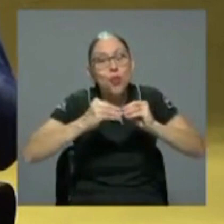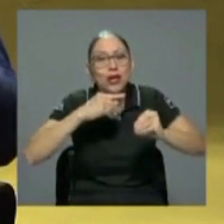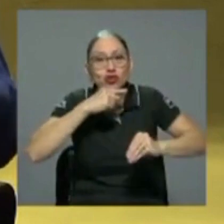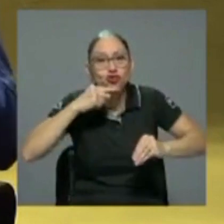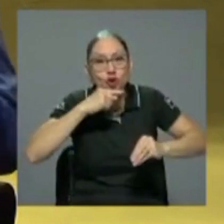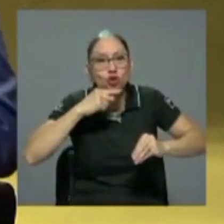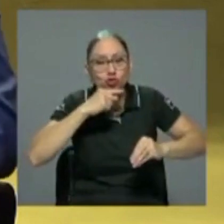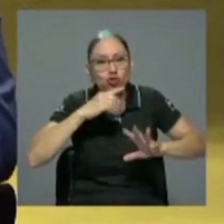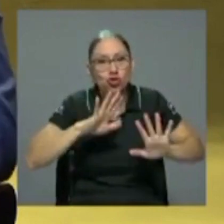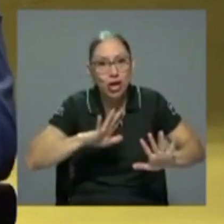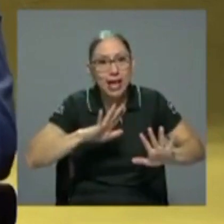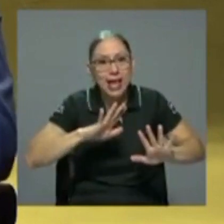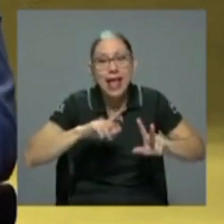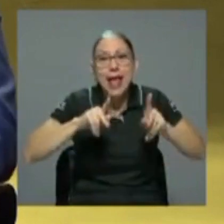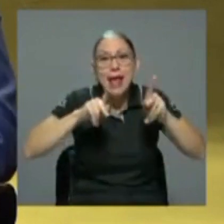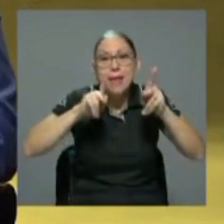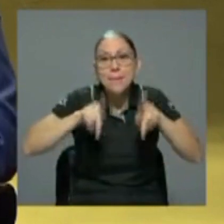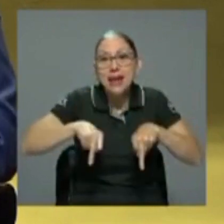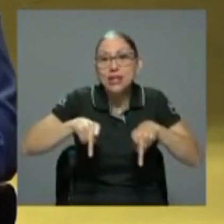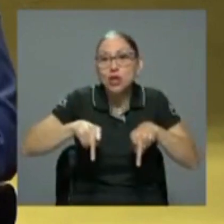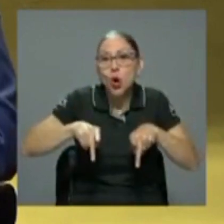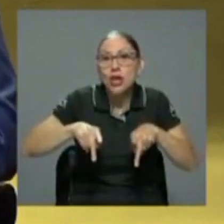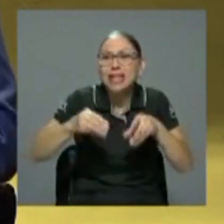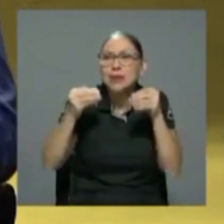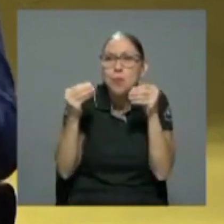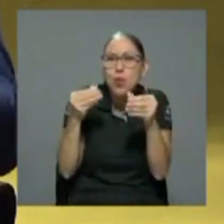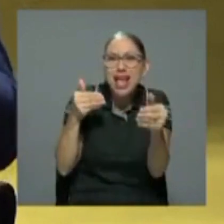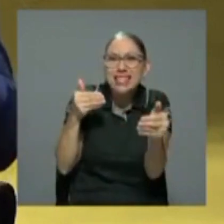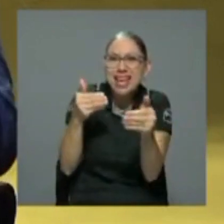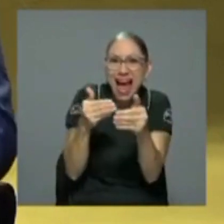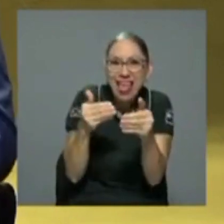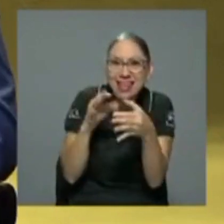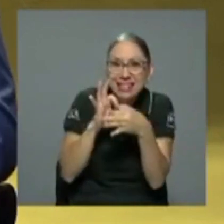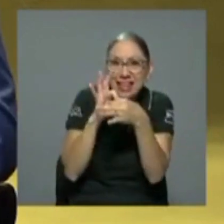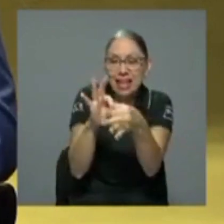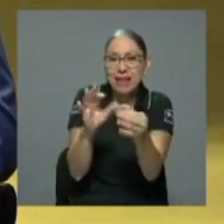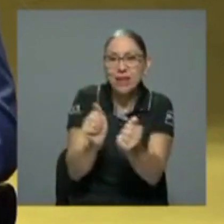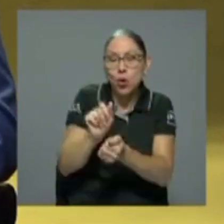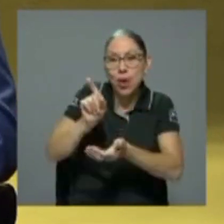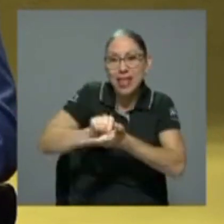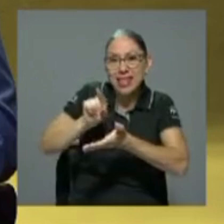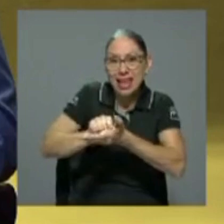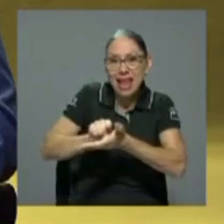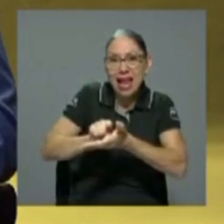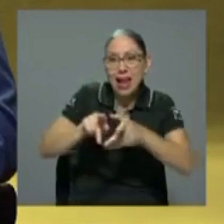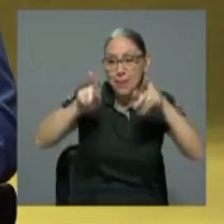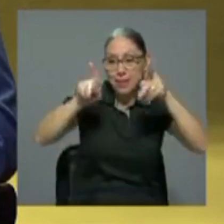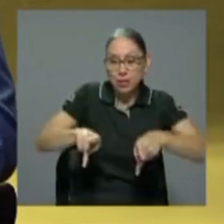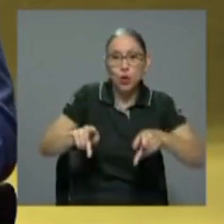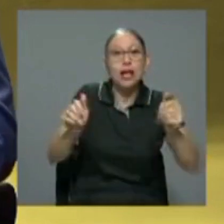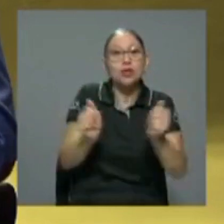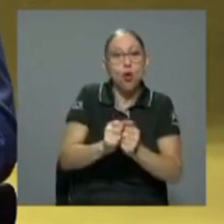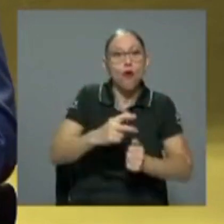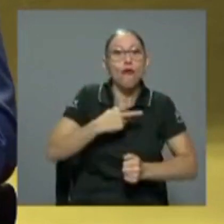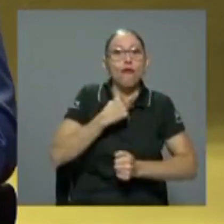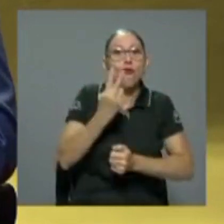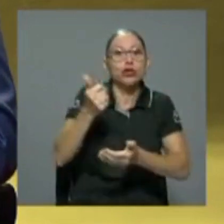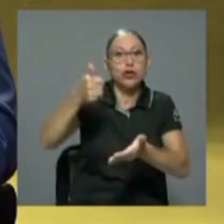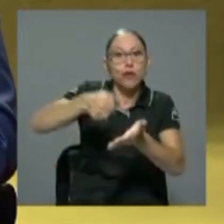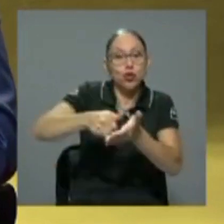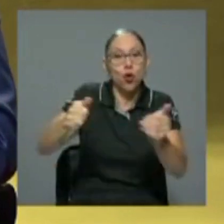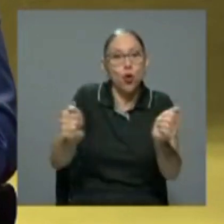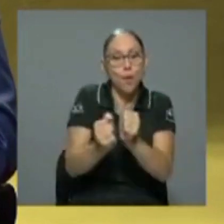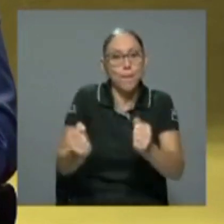muy allegadas o que tenían que ver con la editorial y hasta tenían poder de decisión o voz y voto en lo que se